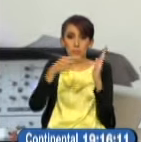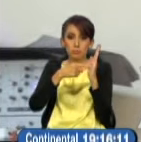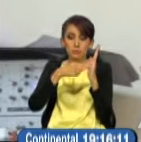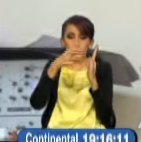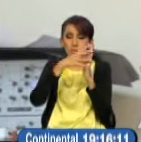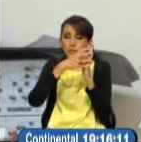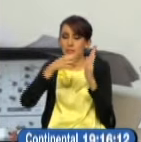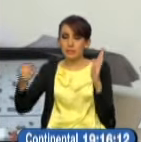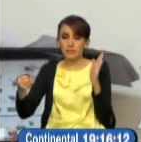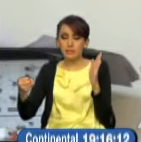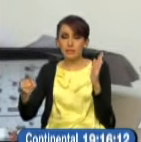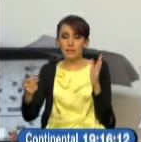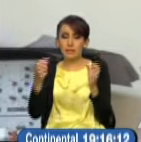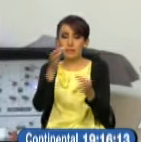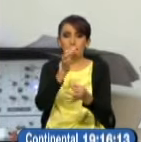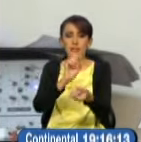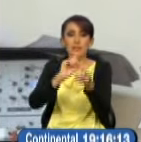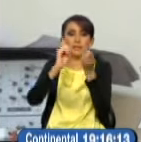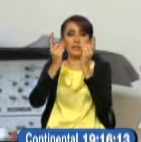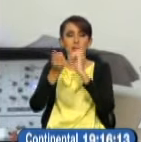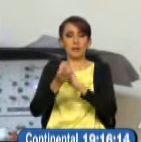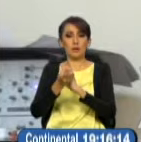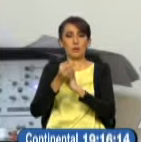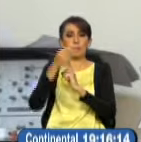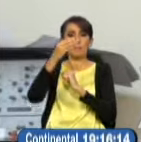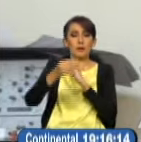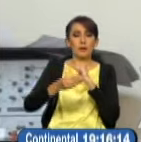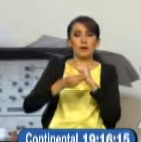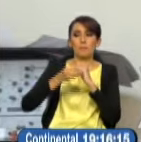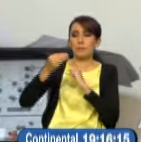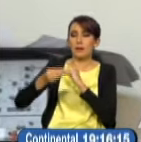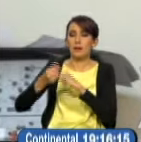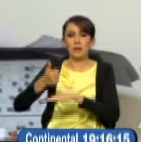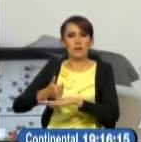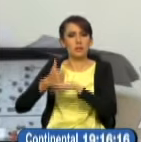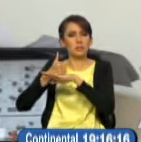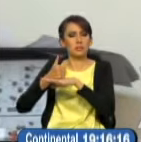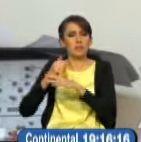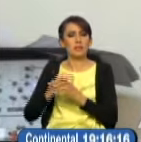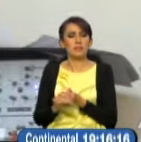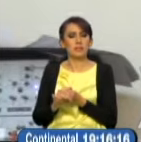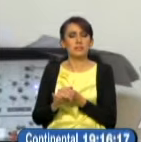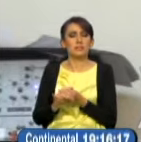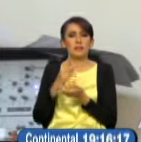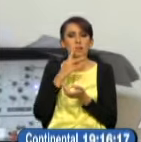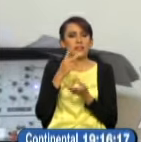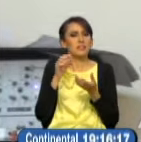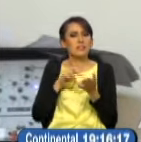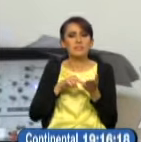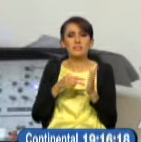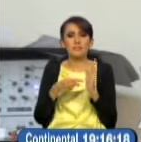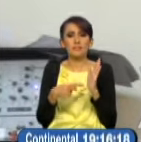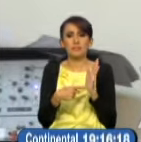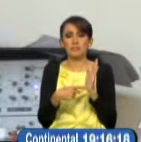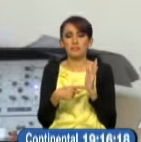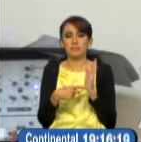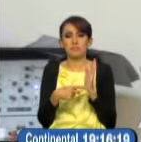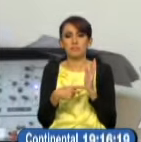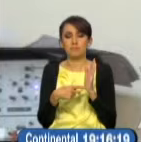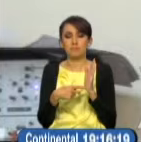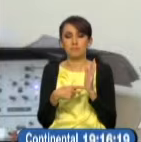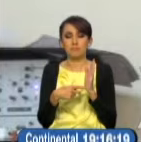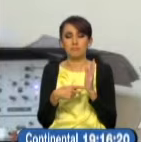introducir la competencia en la provisión y abastecimiento de derivados. ¿Qué es racionalizar los subsidios de los combustibles, compañeros?